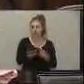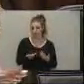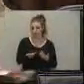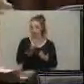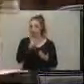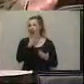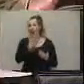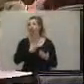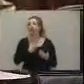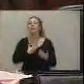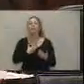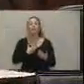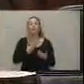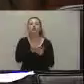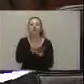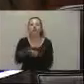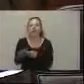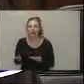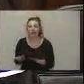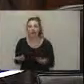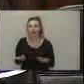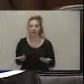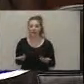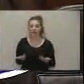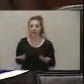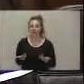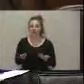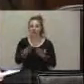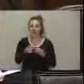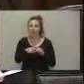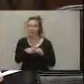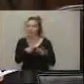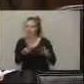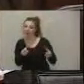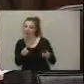ayuntamientos solicitaban ese aumento de plazas.